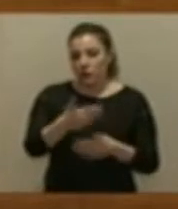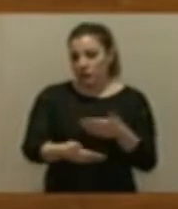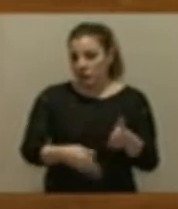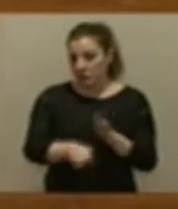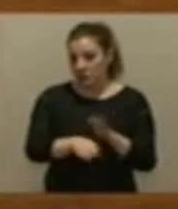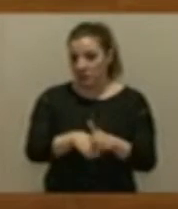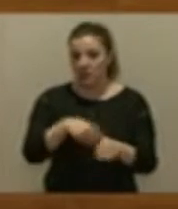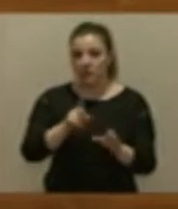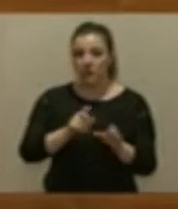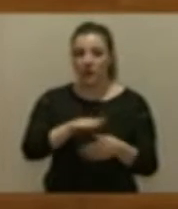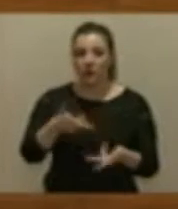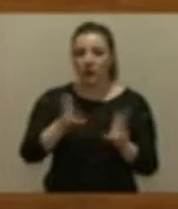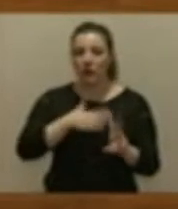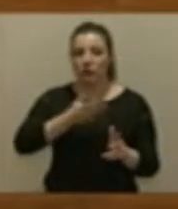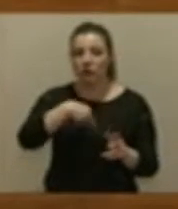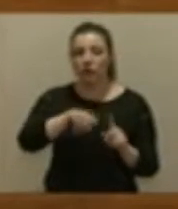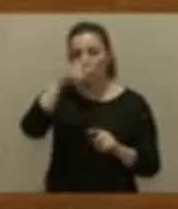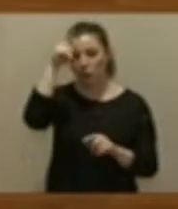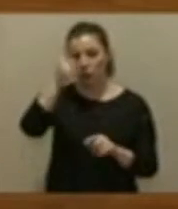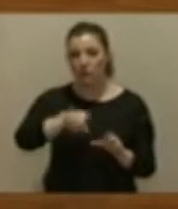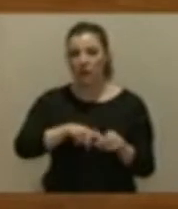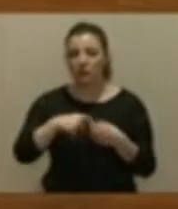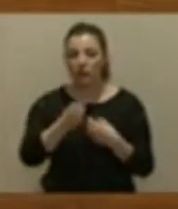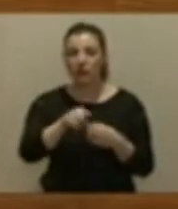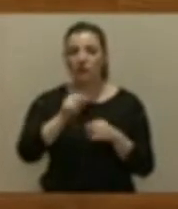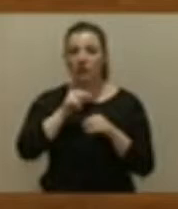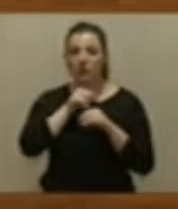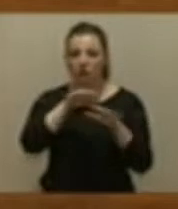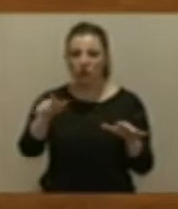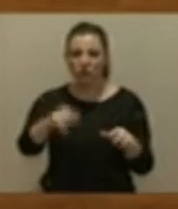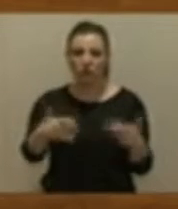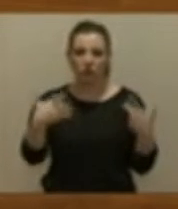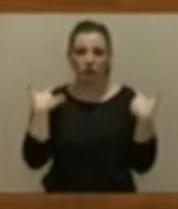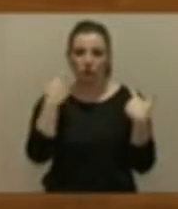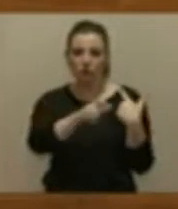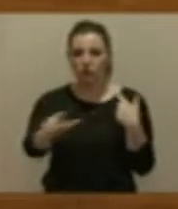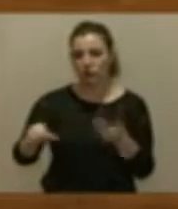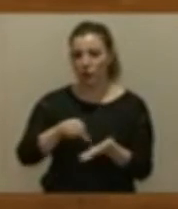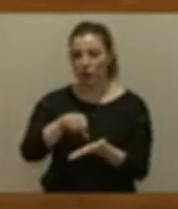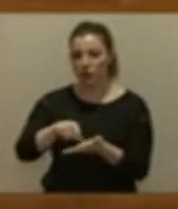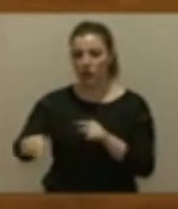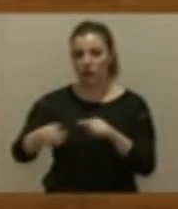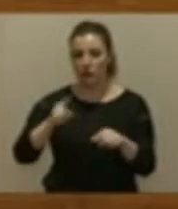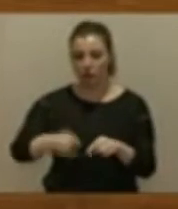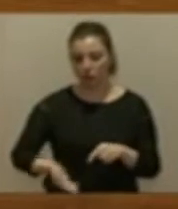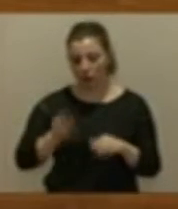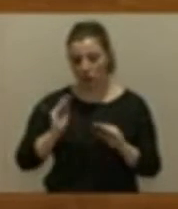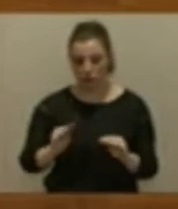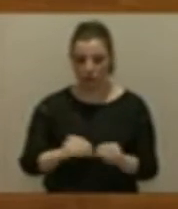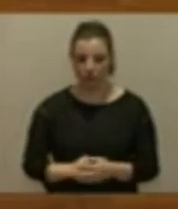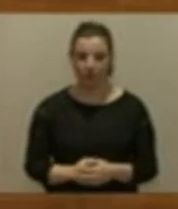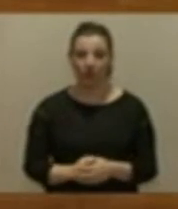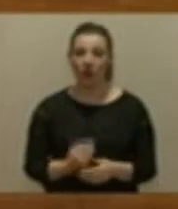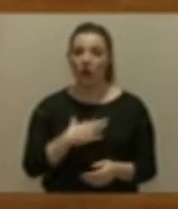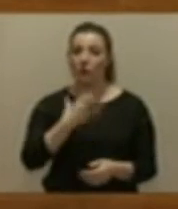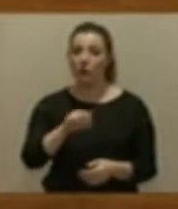Generar cultura y participación pasa también por difundir y corresponsabilizar a la ciudadanía de las decisiones y su importancia.